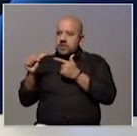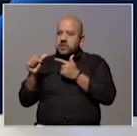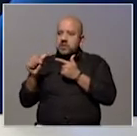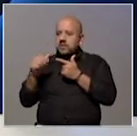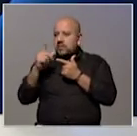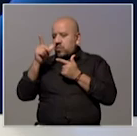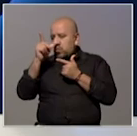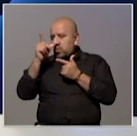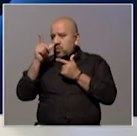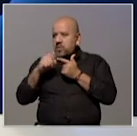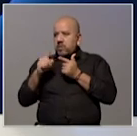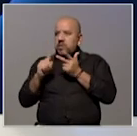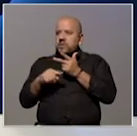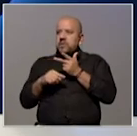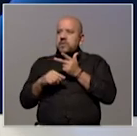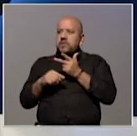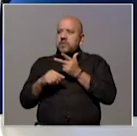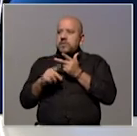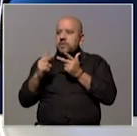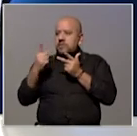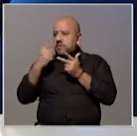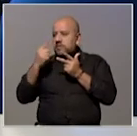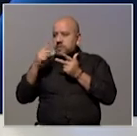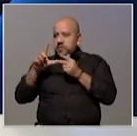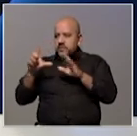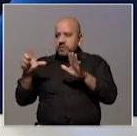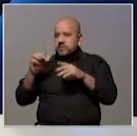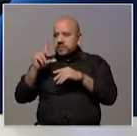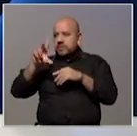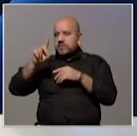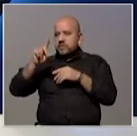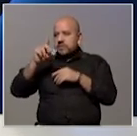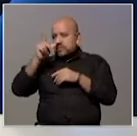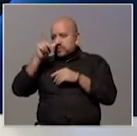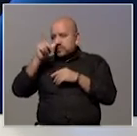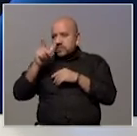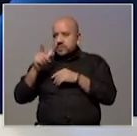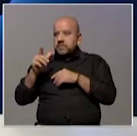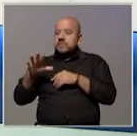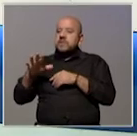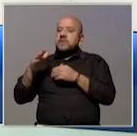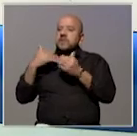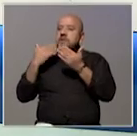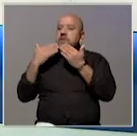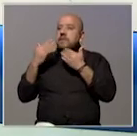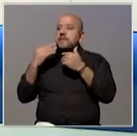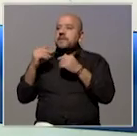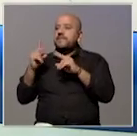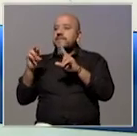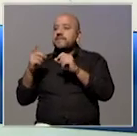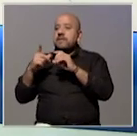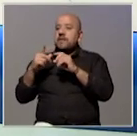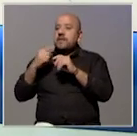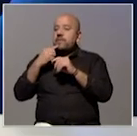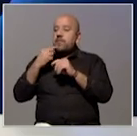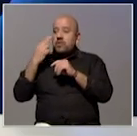en julio y en el 2017 creo que fue el 30 de julio un paro general cuando las de los paros hablas de la afectación de la locomoción por